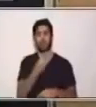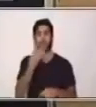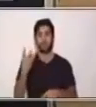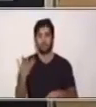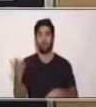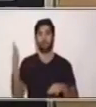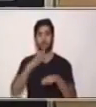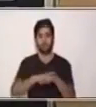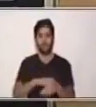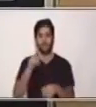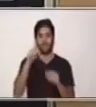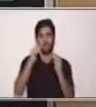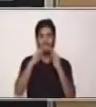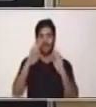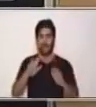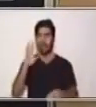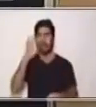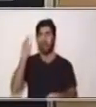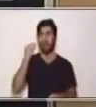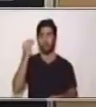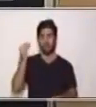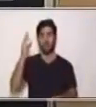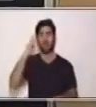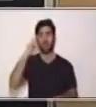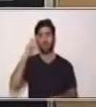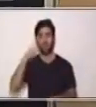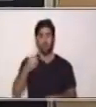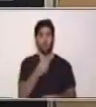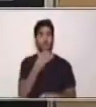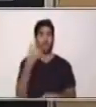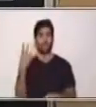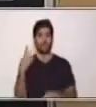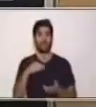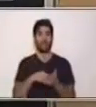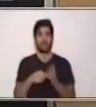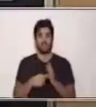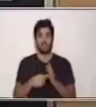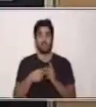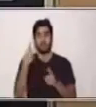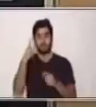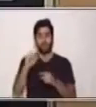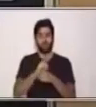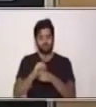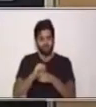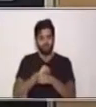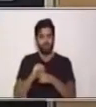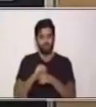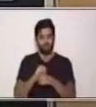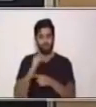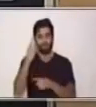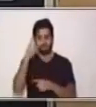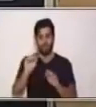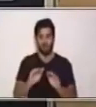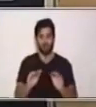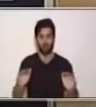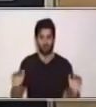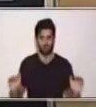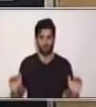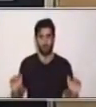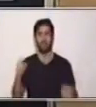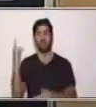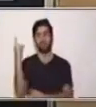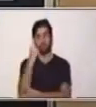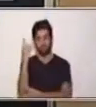en casa, por favor, porque recordemos que la matemática es práctica y para el niño, en este caso,